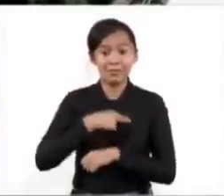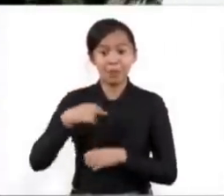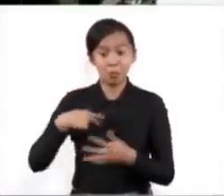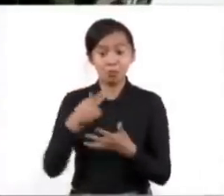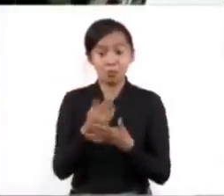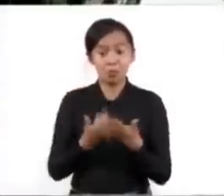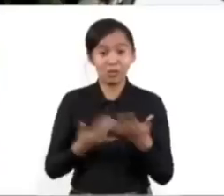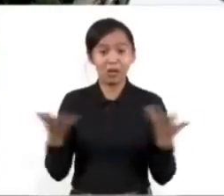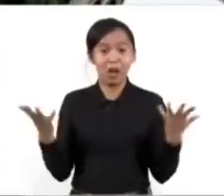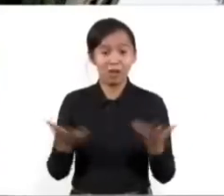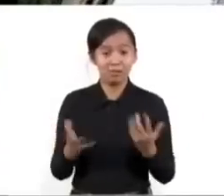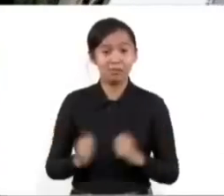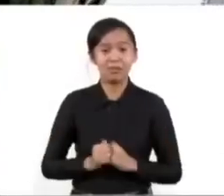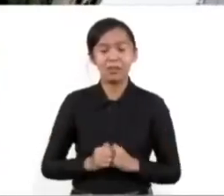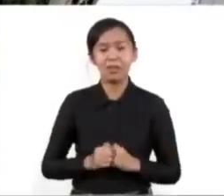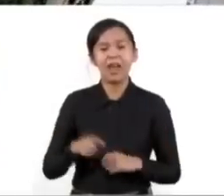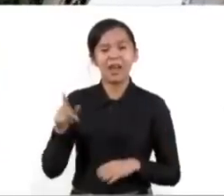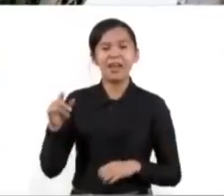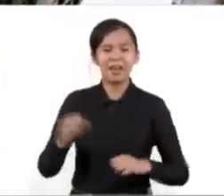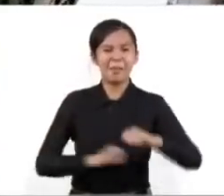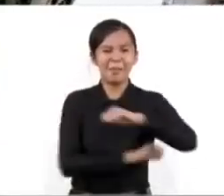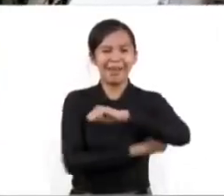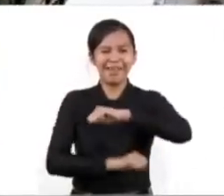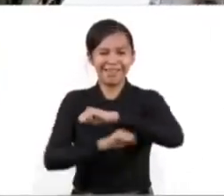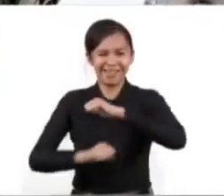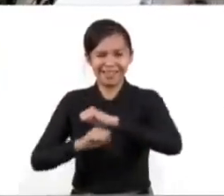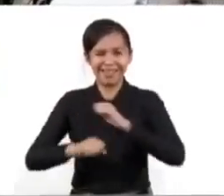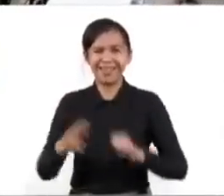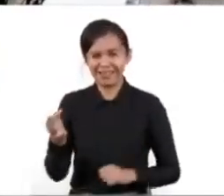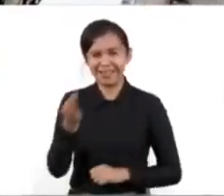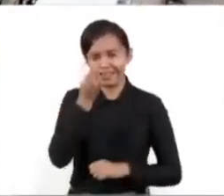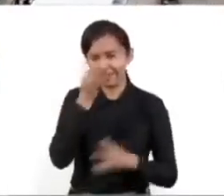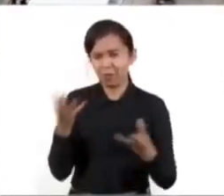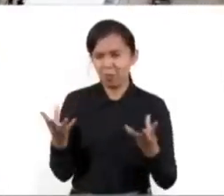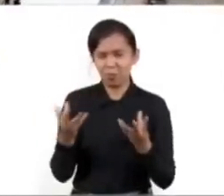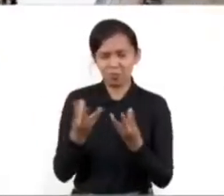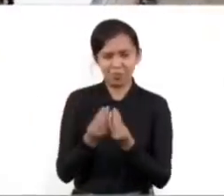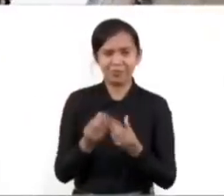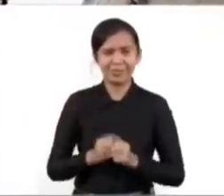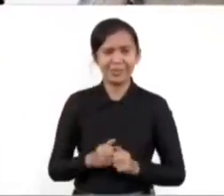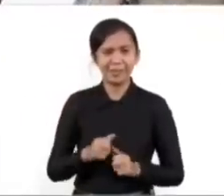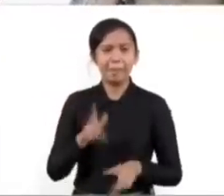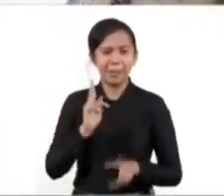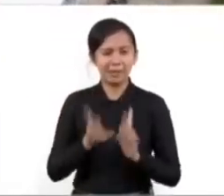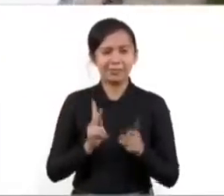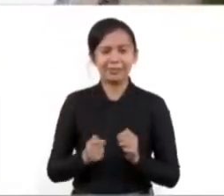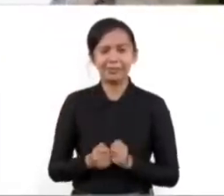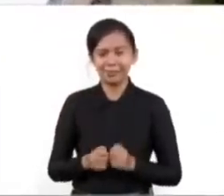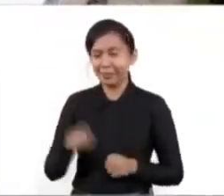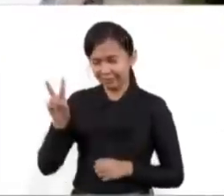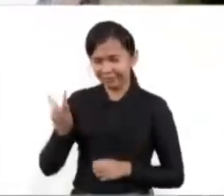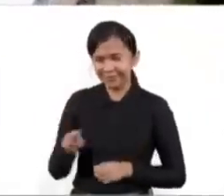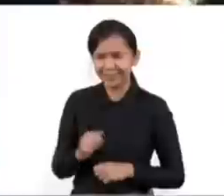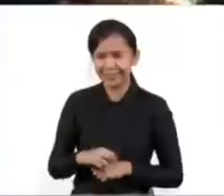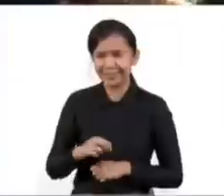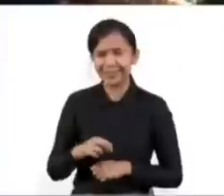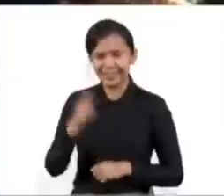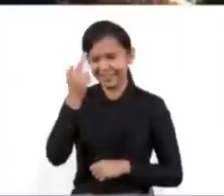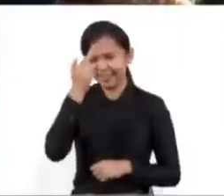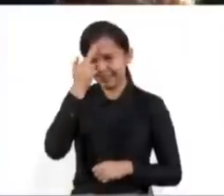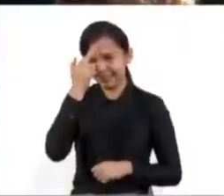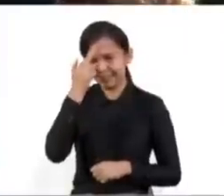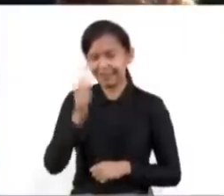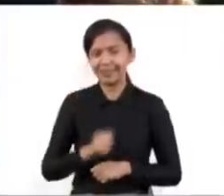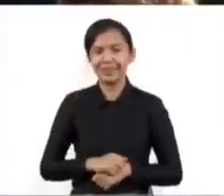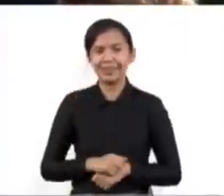con don Lalo aquí en el Pilares, que está muy cerca. Aquí está. ¿Verdad? Estábamos viendo, si